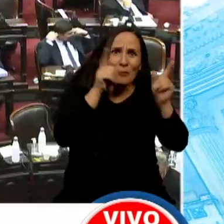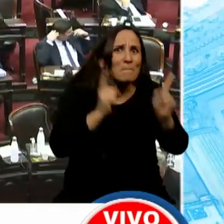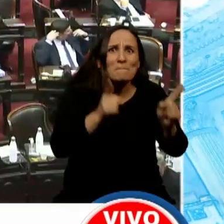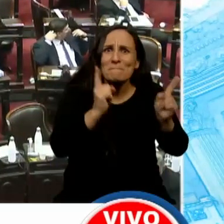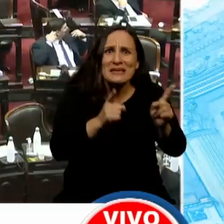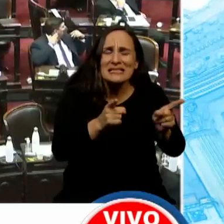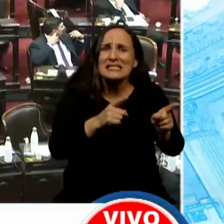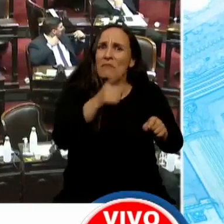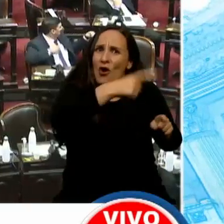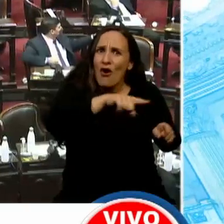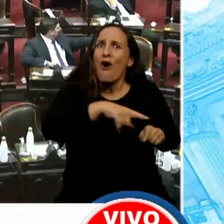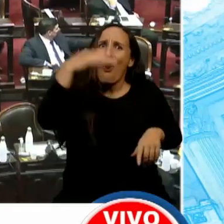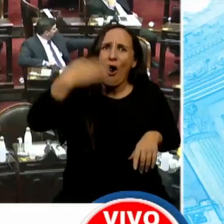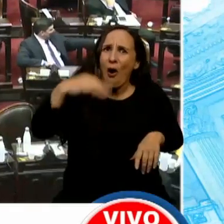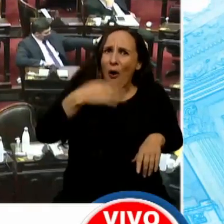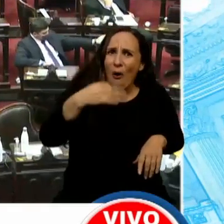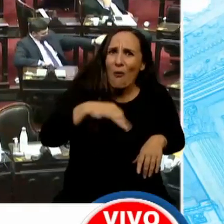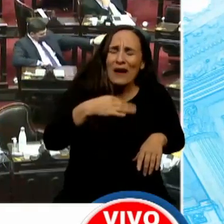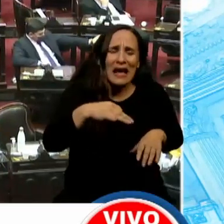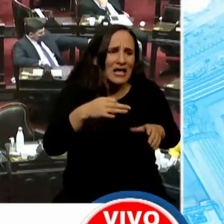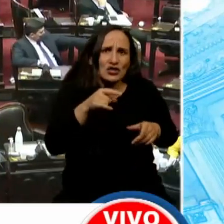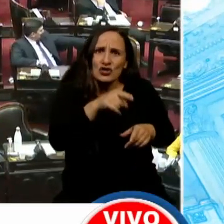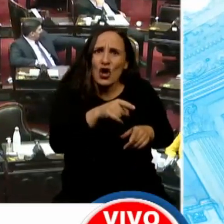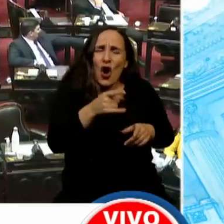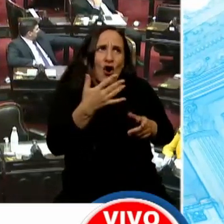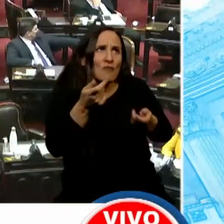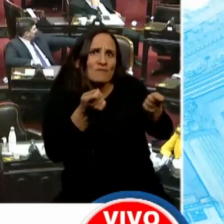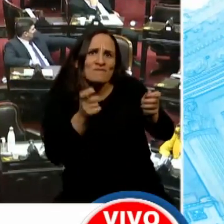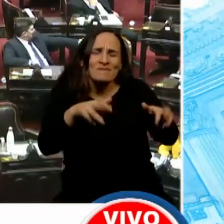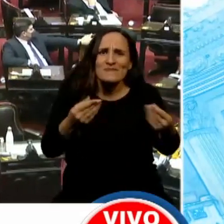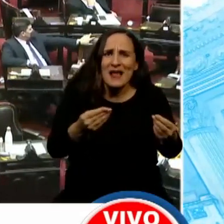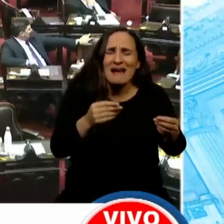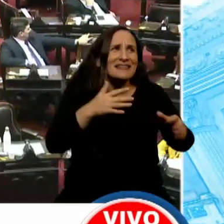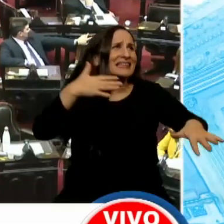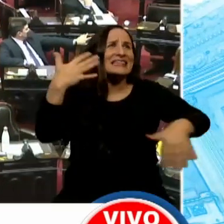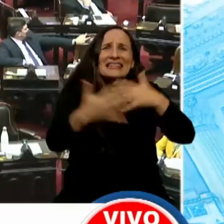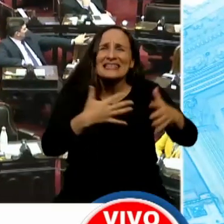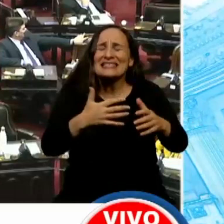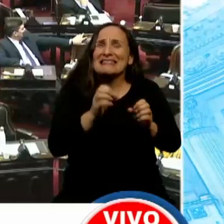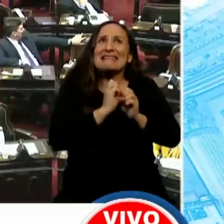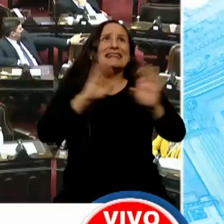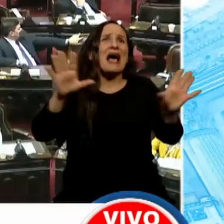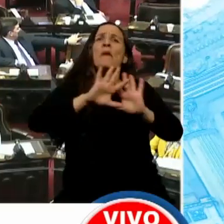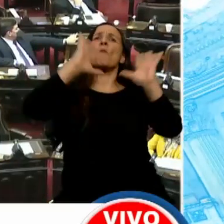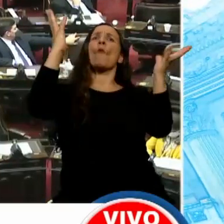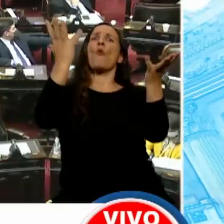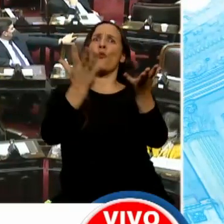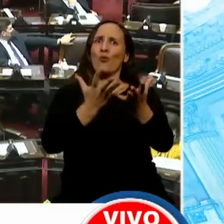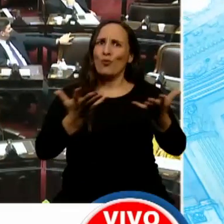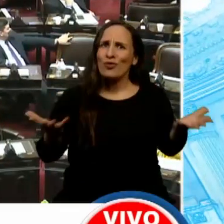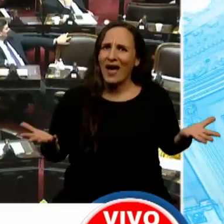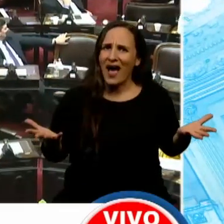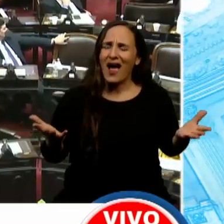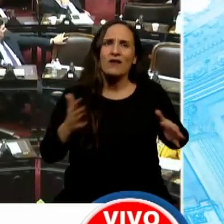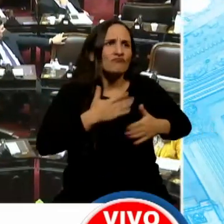la obligación y tuvieron la obligación de gestionar frente a una de las grandes crisis que ha vivido el mundo en los últimos tiempos. Vaya